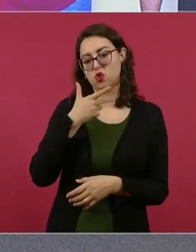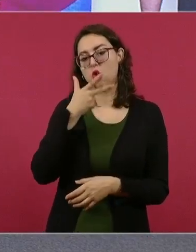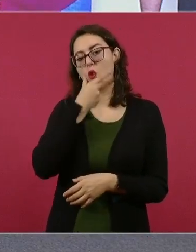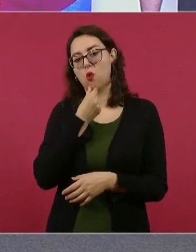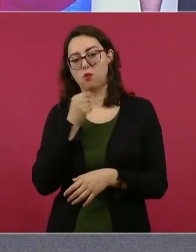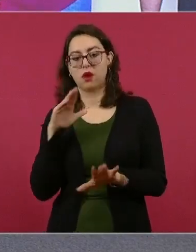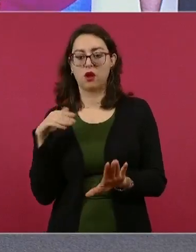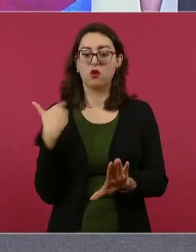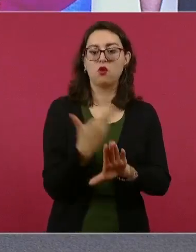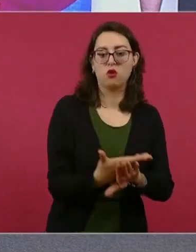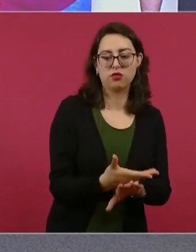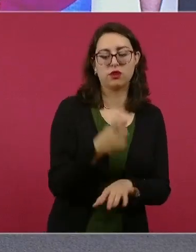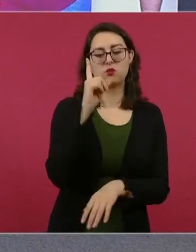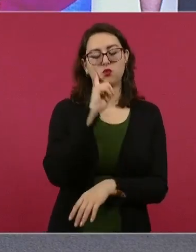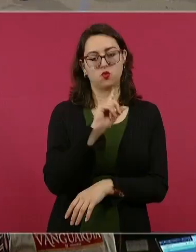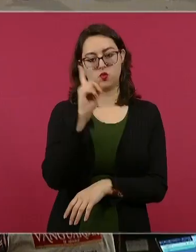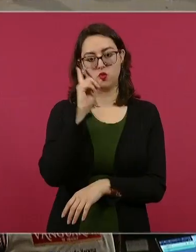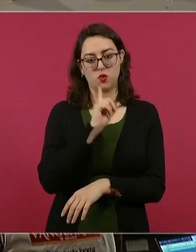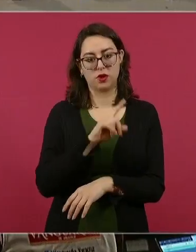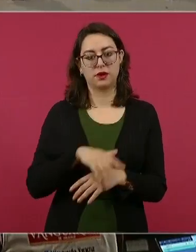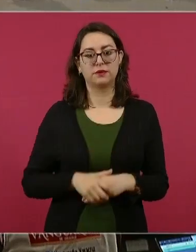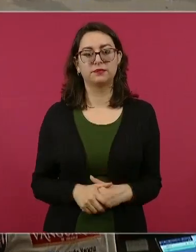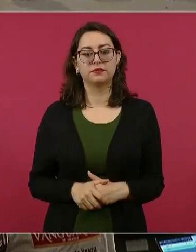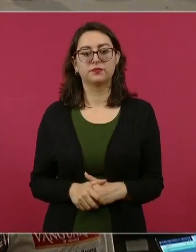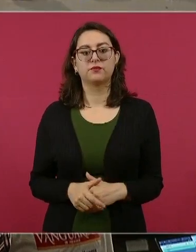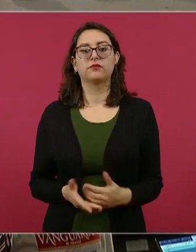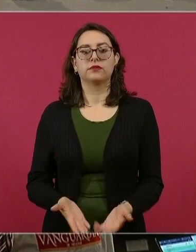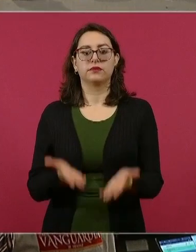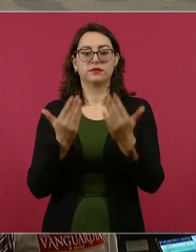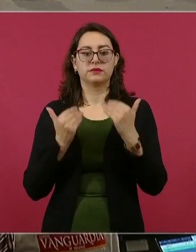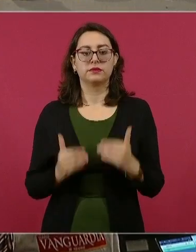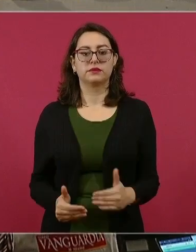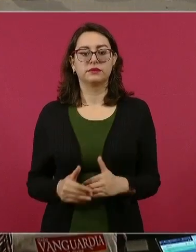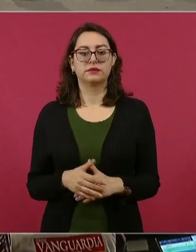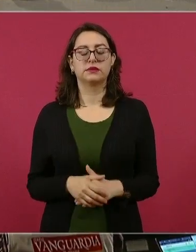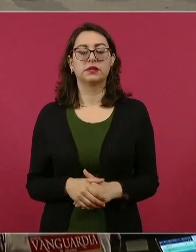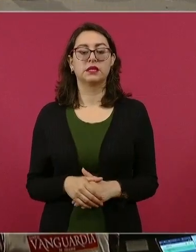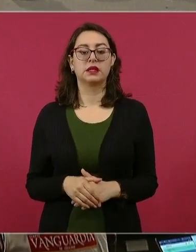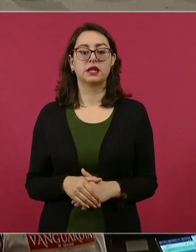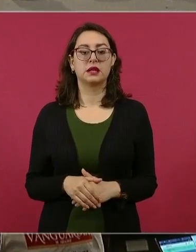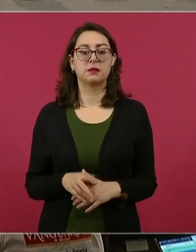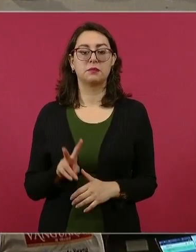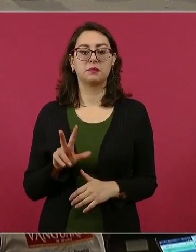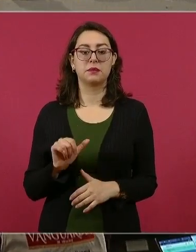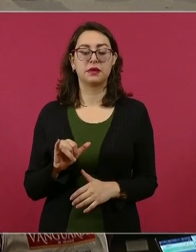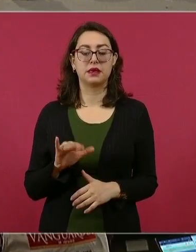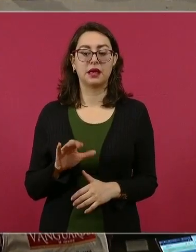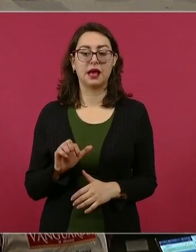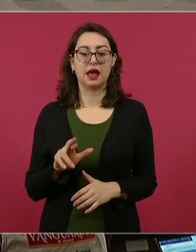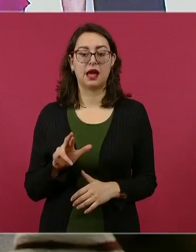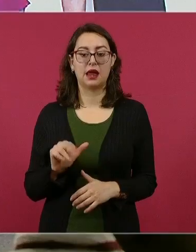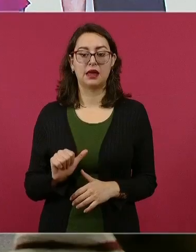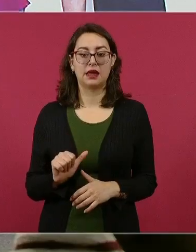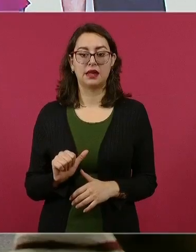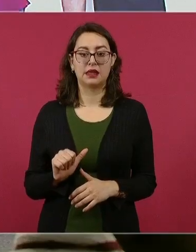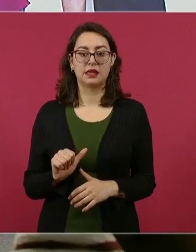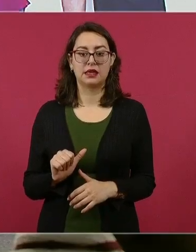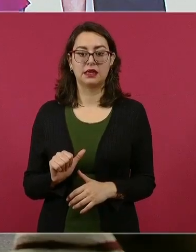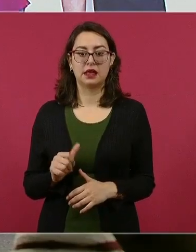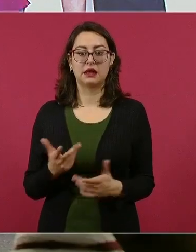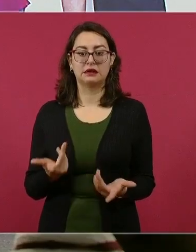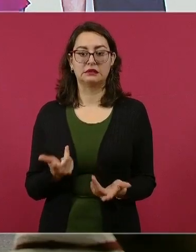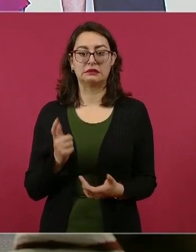La violencia vicaria es importante y recientemente fue caracterizada jurídicamente en México, reconocida como un